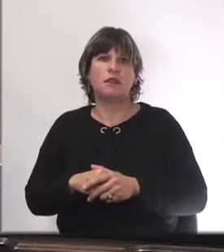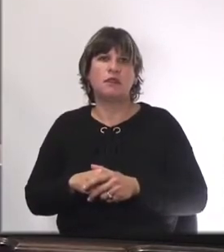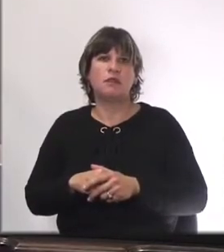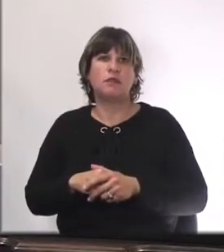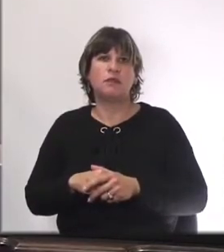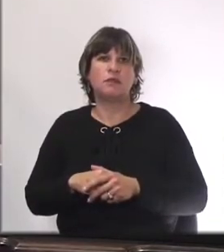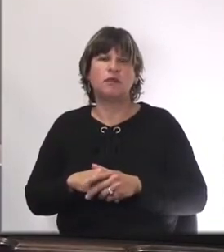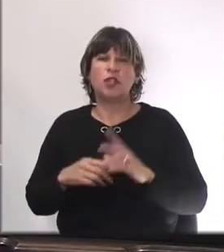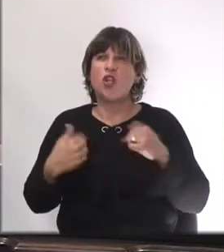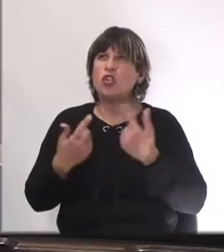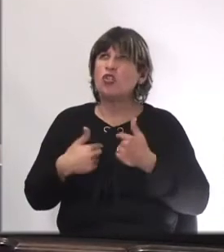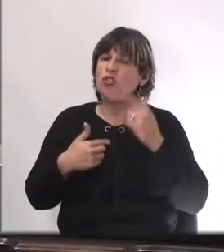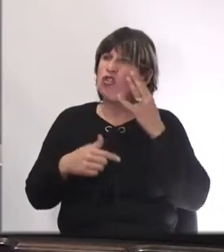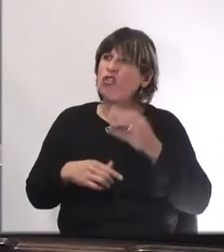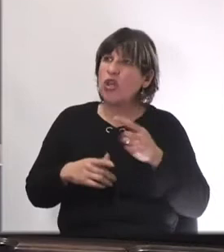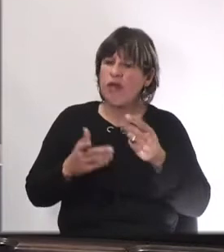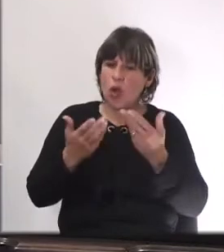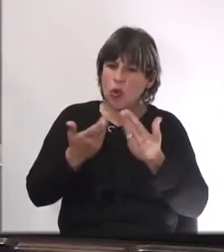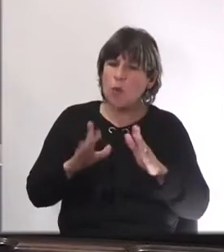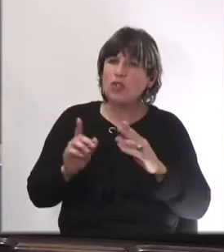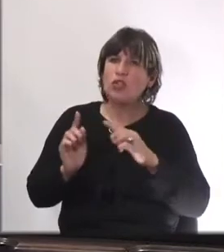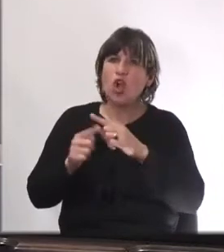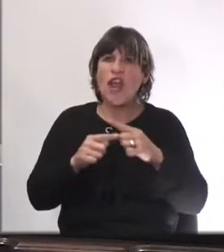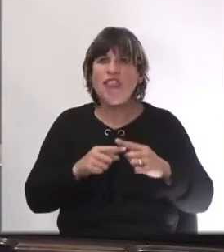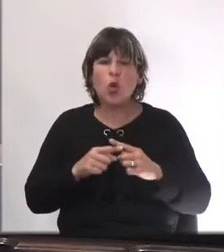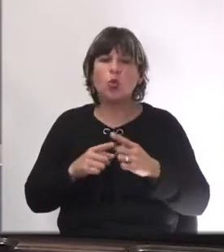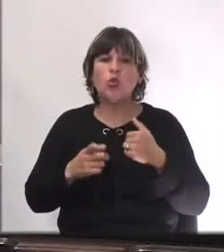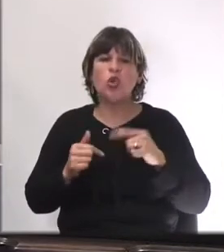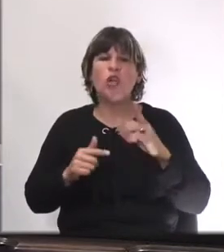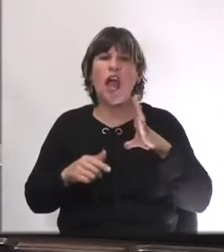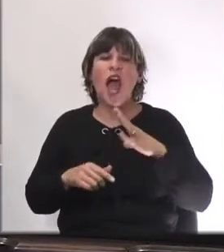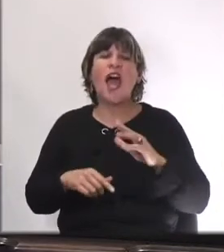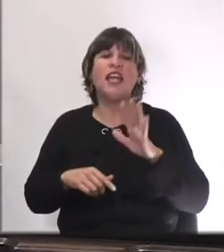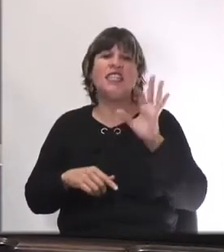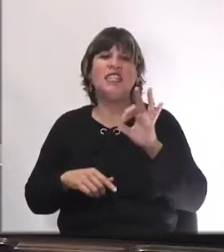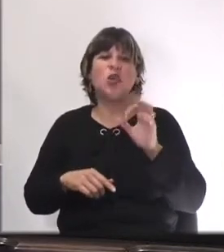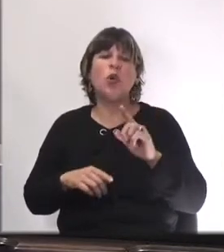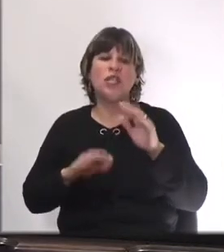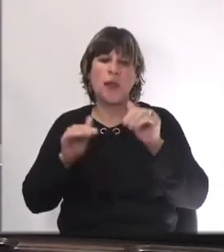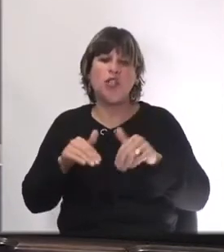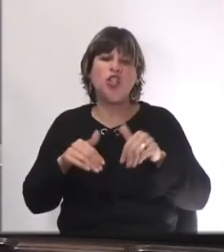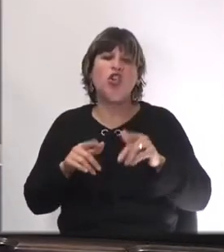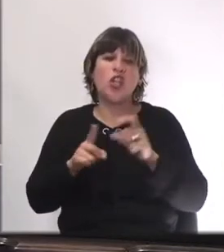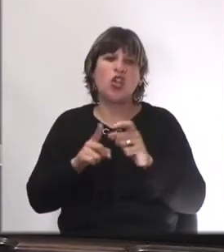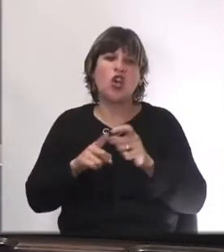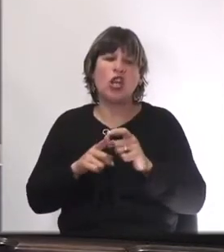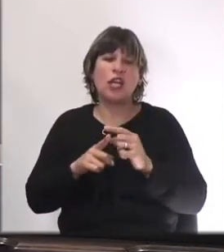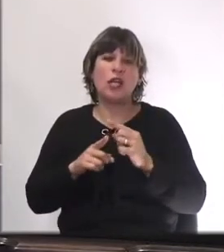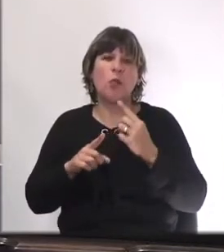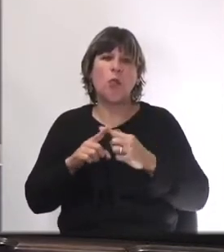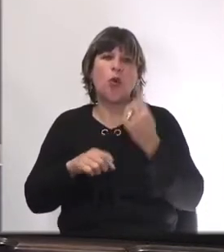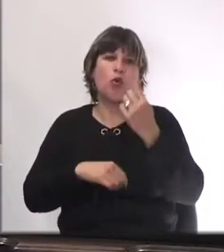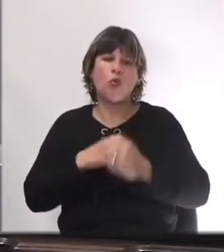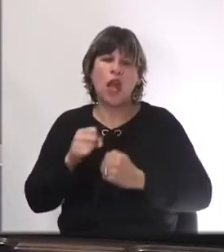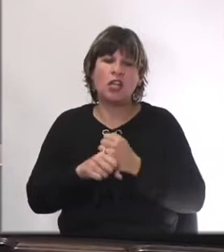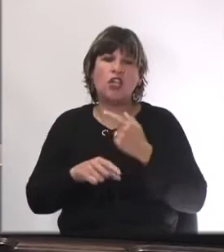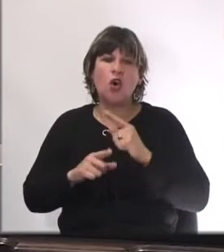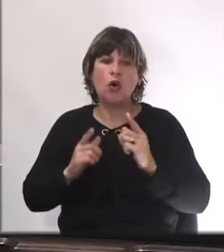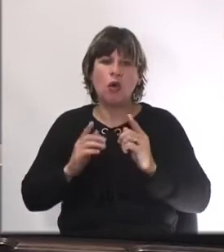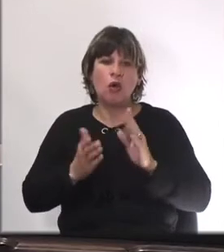lo que sabíamos cuando empezó la discusión era que había 50 millones de dólares anuales dedicados a primera